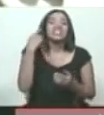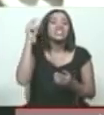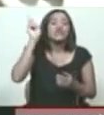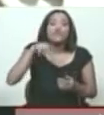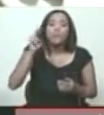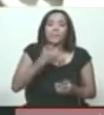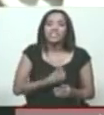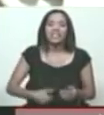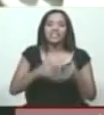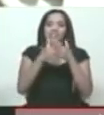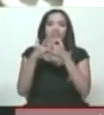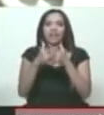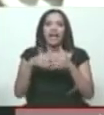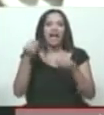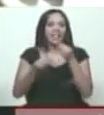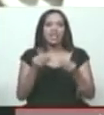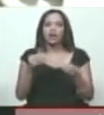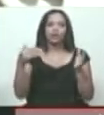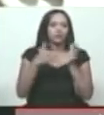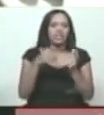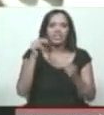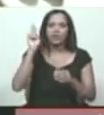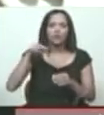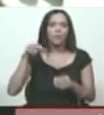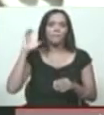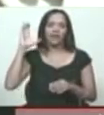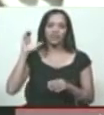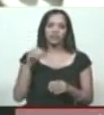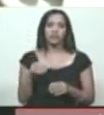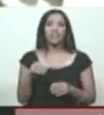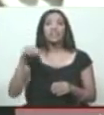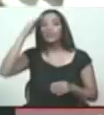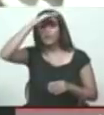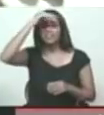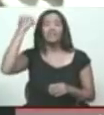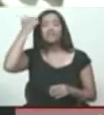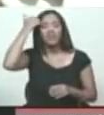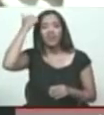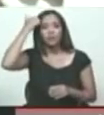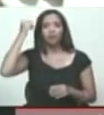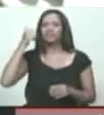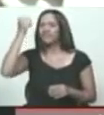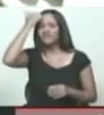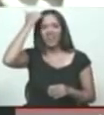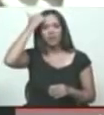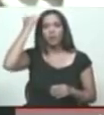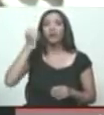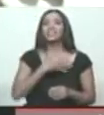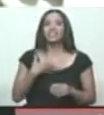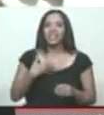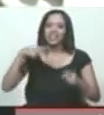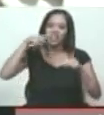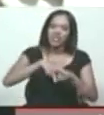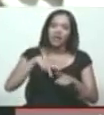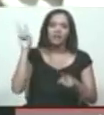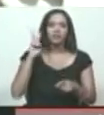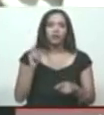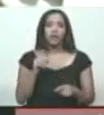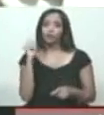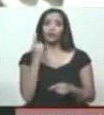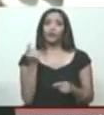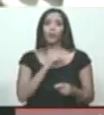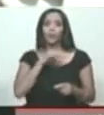haría con ningún país. Está enfermo. Está enfermo y quiere dañar a Venezuela solamente por